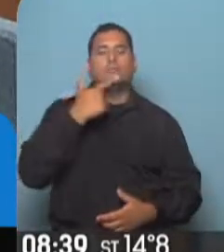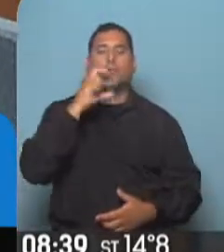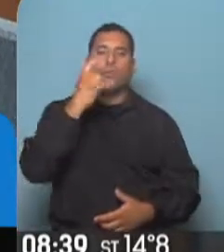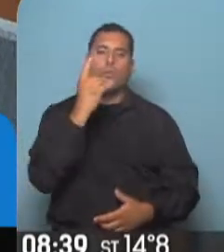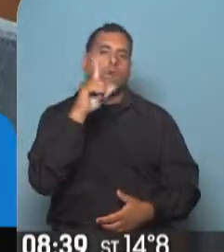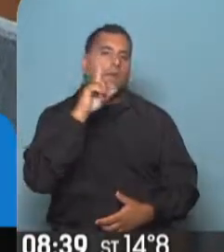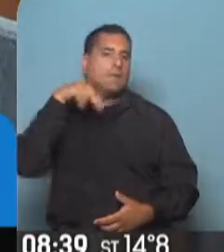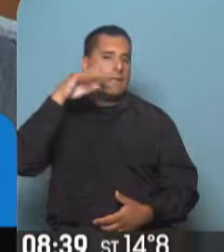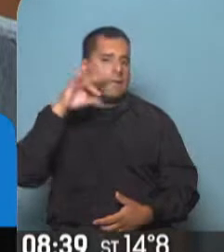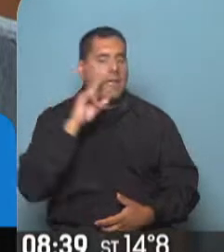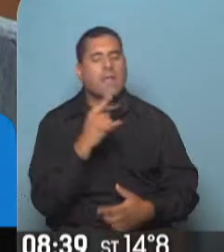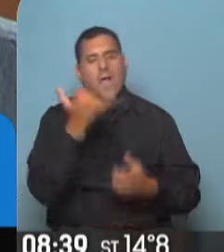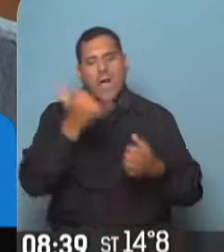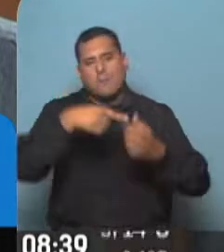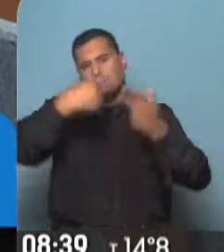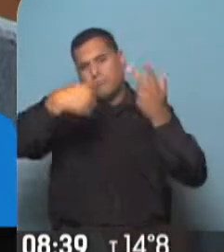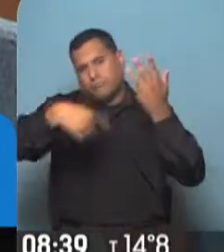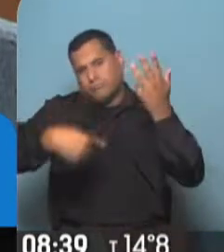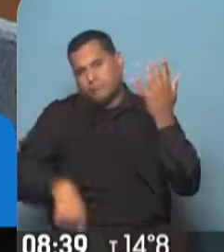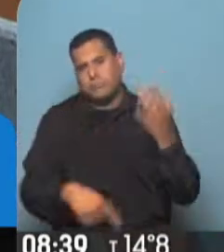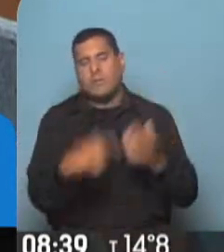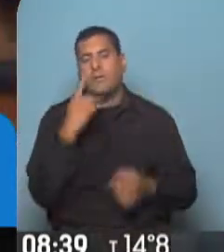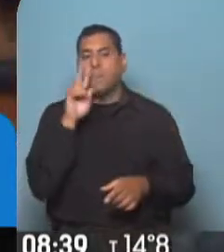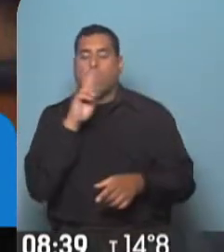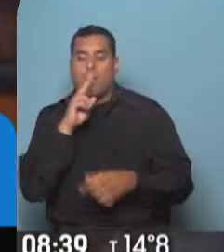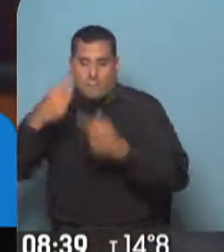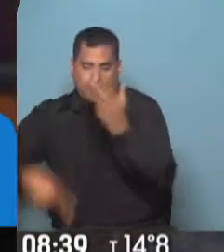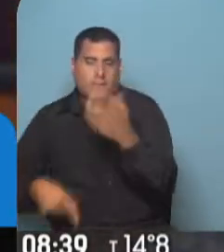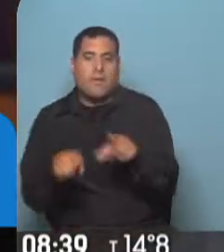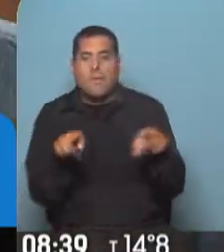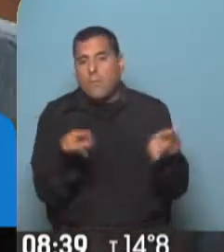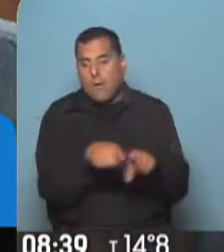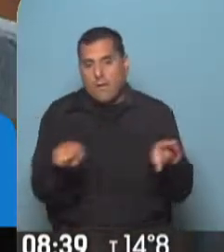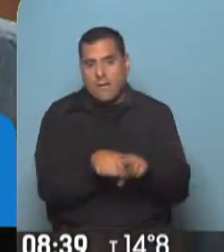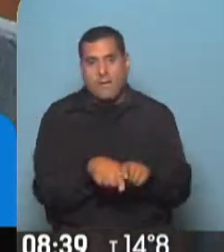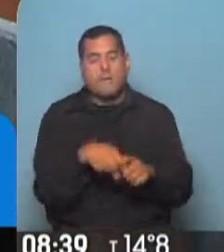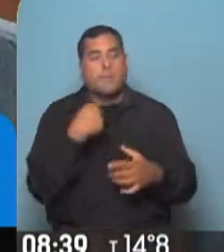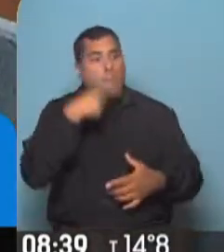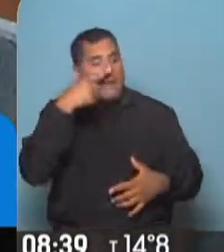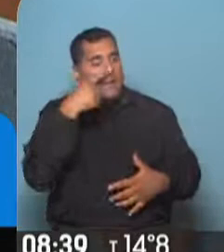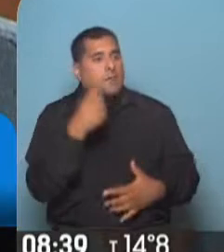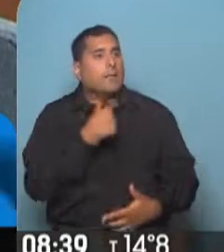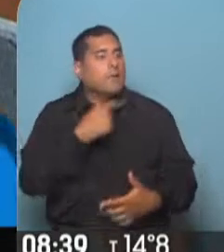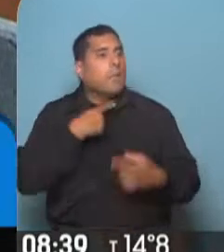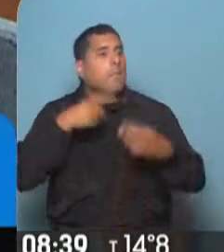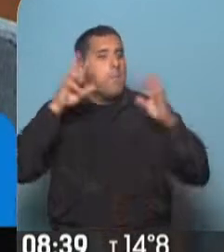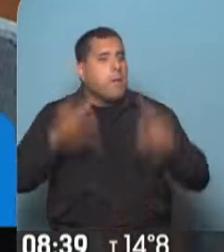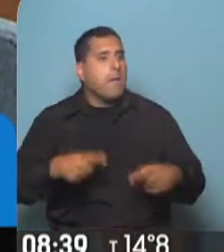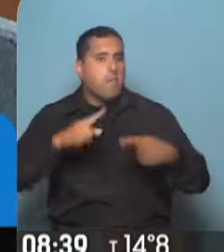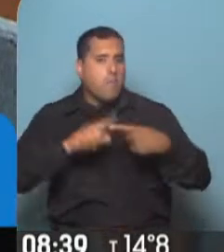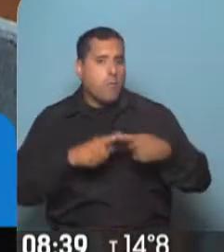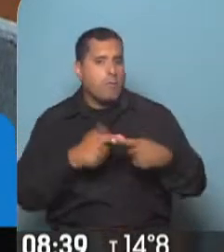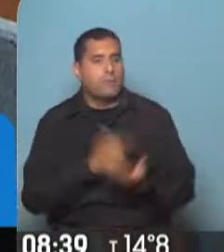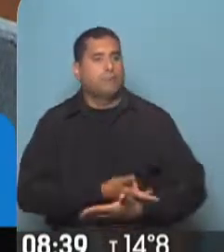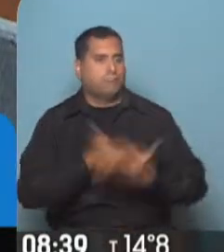masculinidad hay un montón de masculinidad es así como ser mujer más que interesante espero que se hagan enormes políticas públicas porque para eso está este instituto